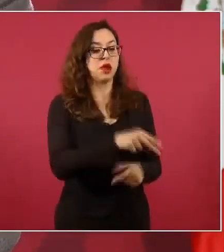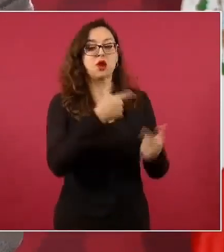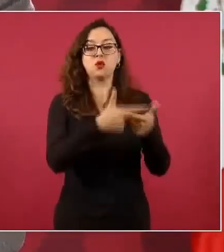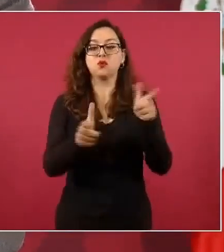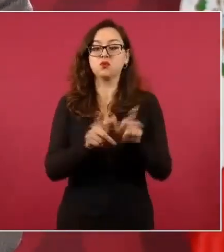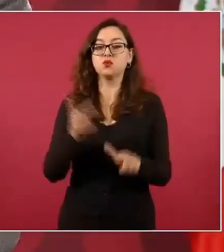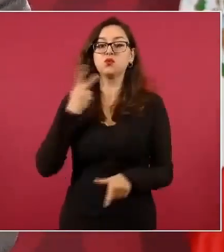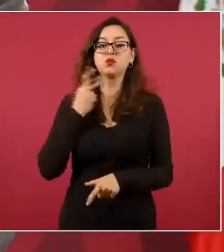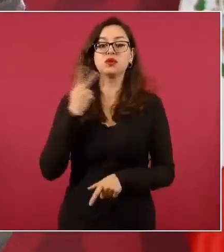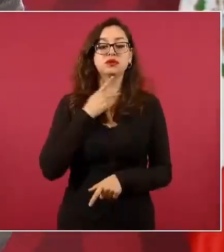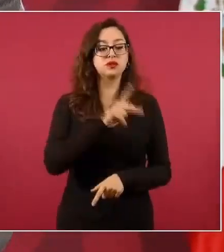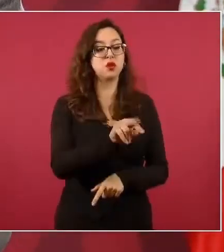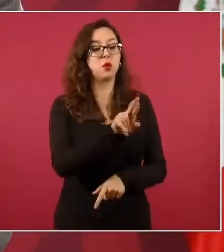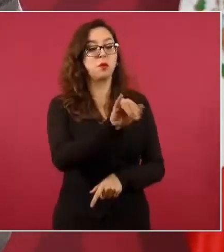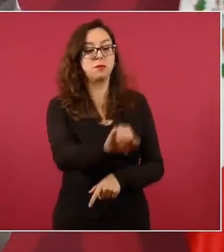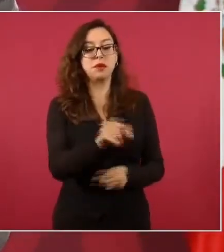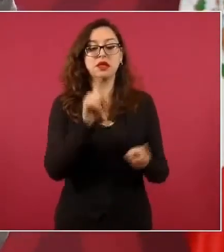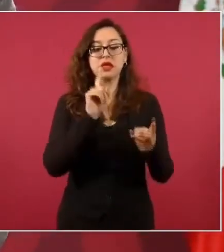con Claudio,